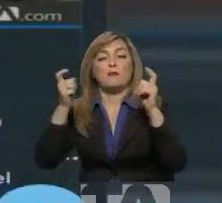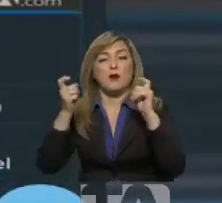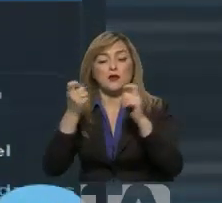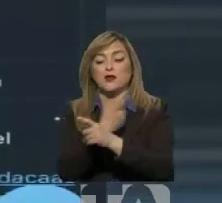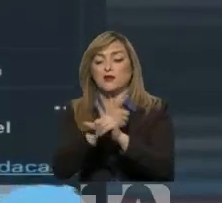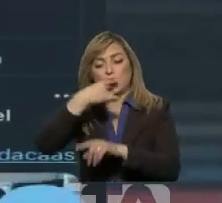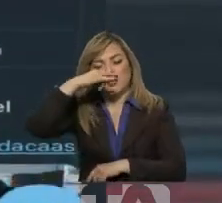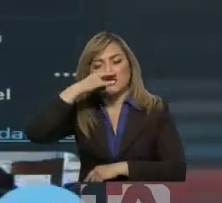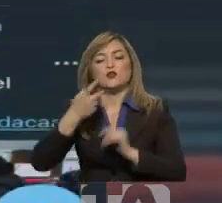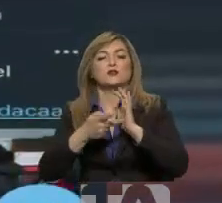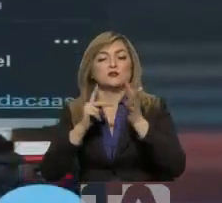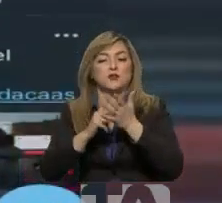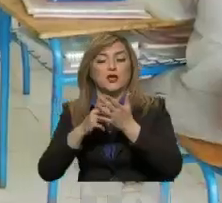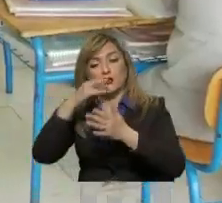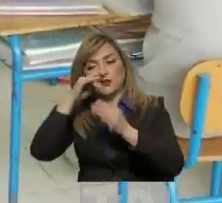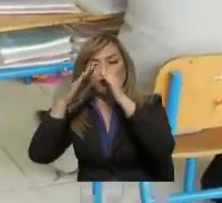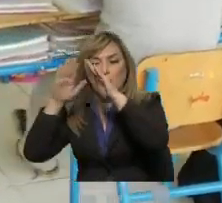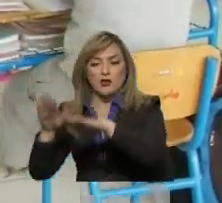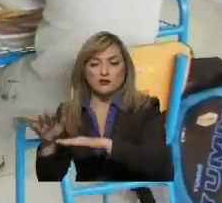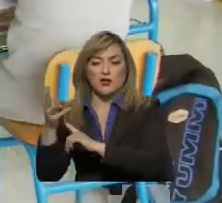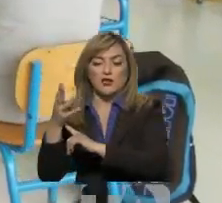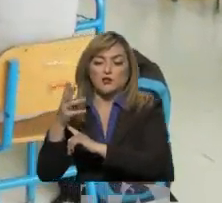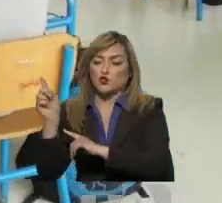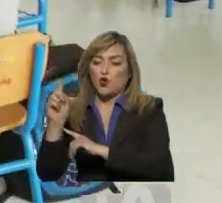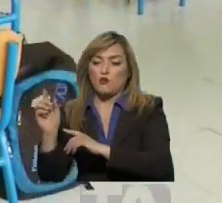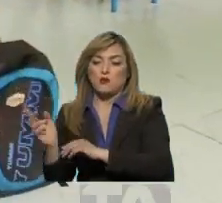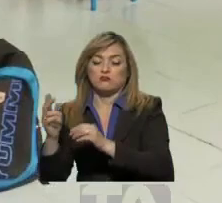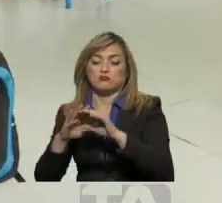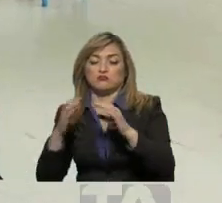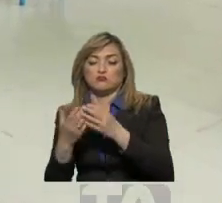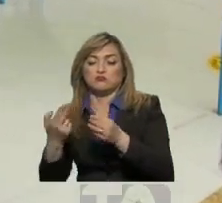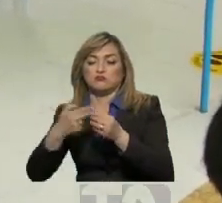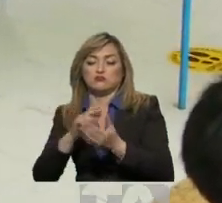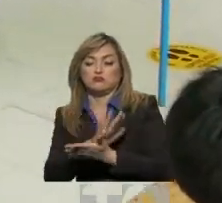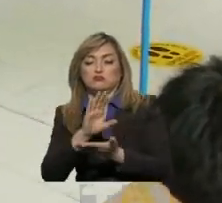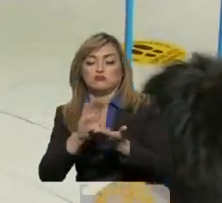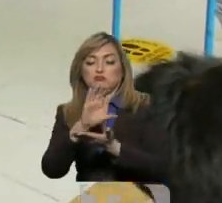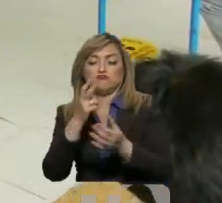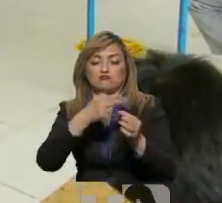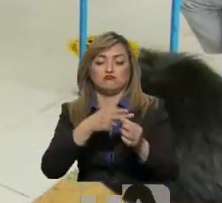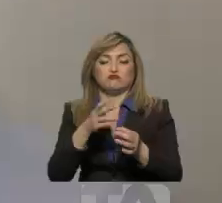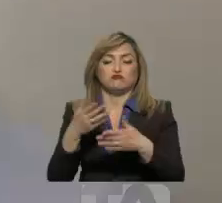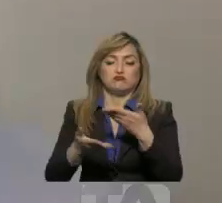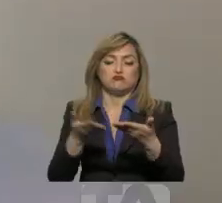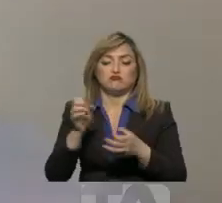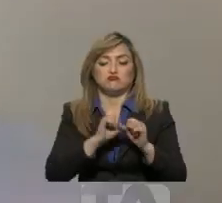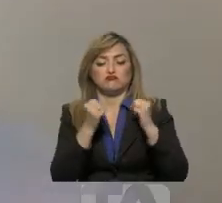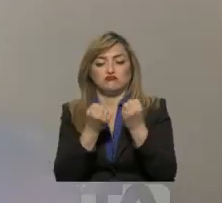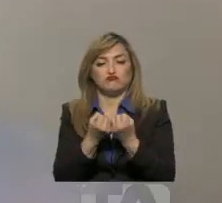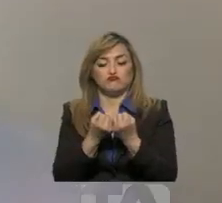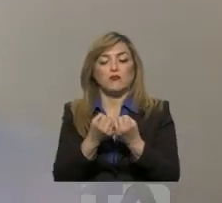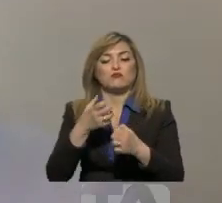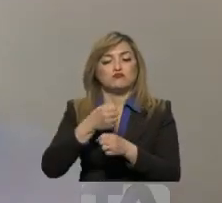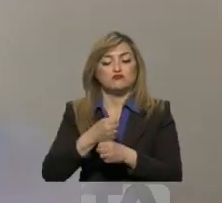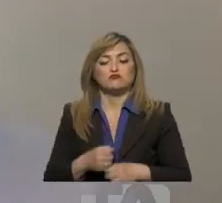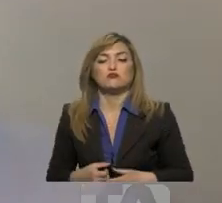Niños, que busca que los niños vuelvan a las escuelas como una fuente de socialización, de seguridad. Porque la escuela es una